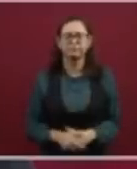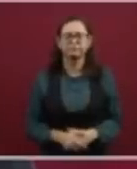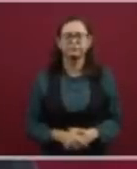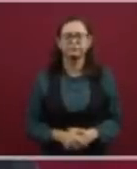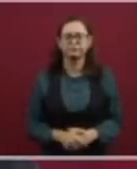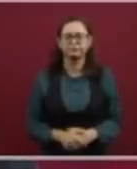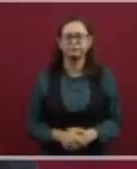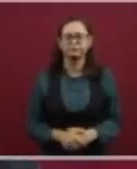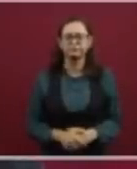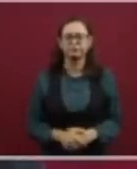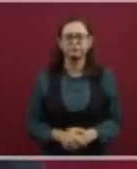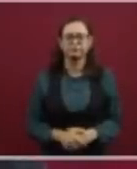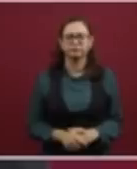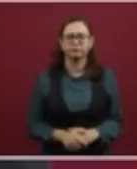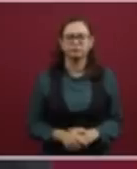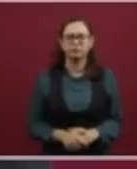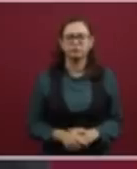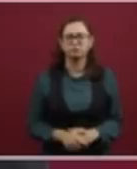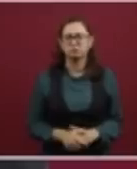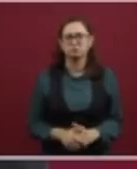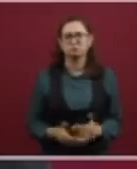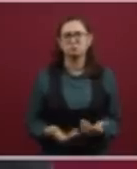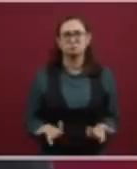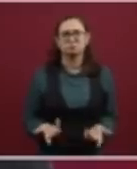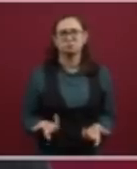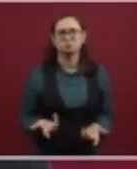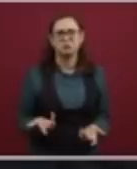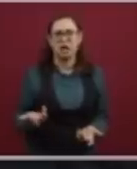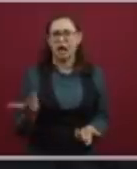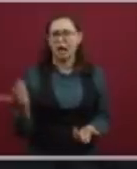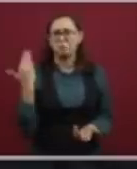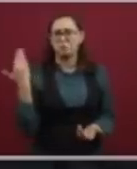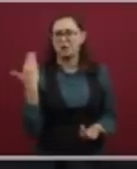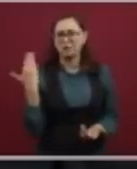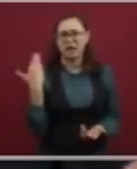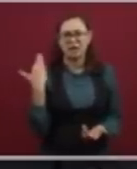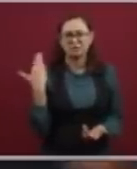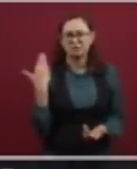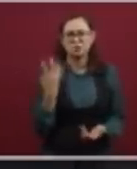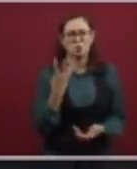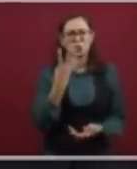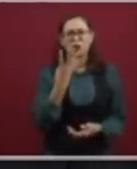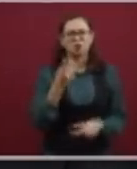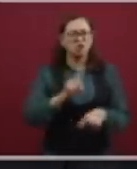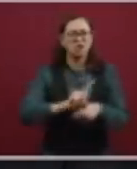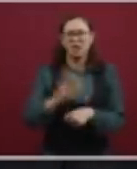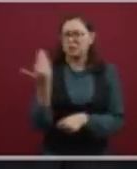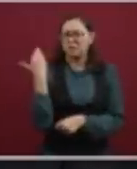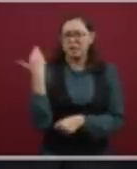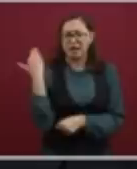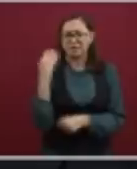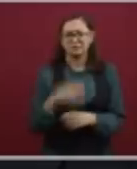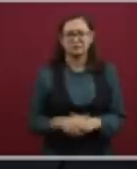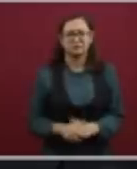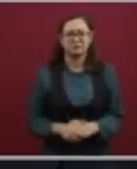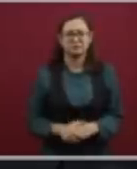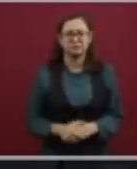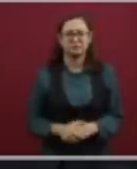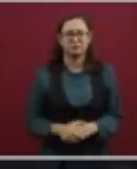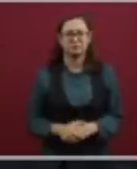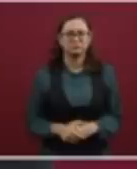Y eso fue apenas hace 4 o 5 días.